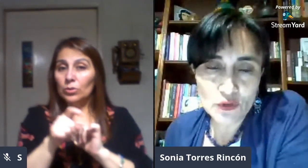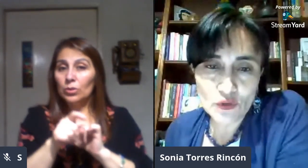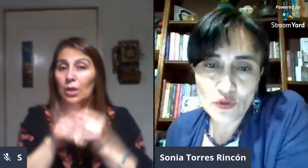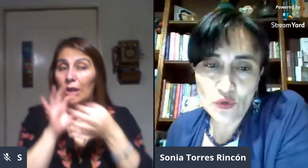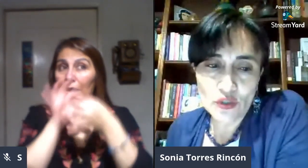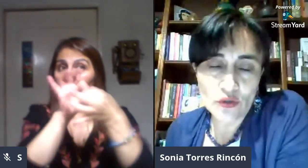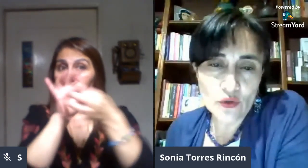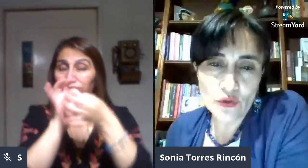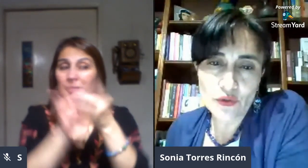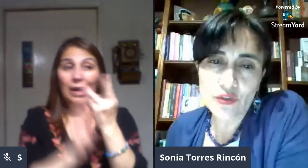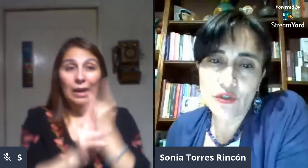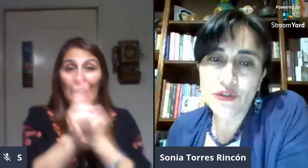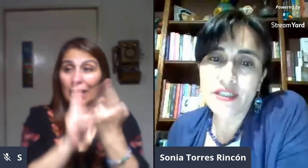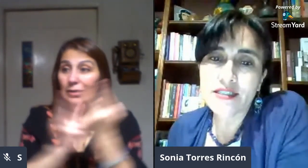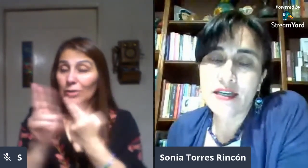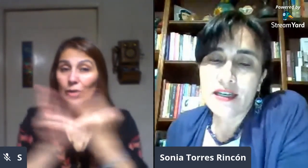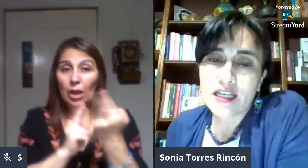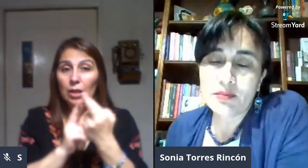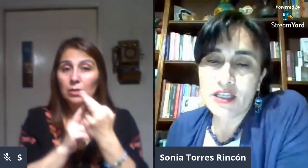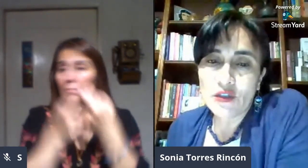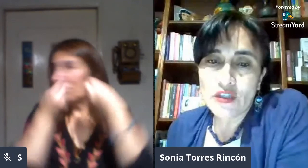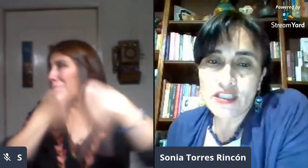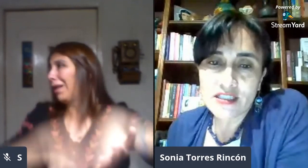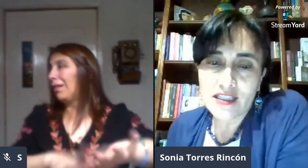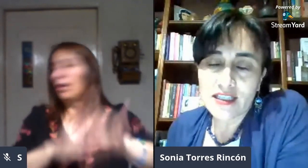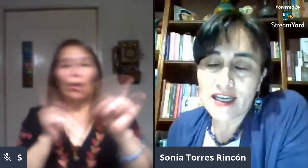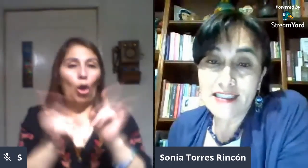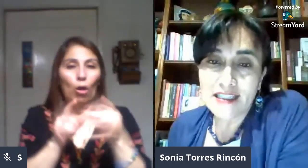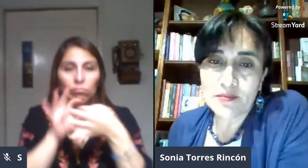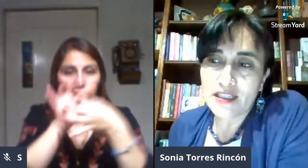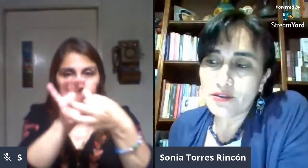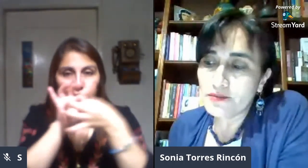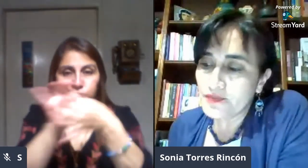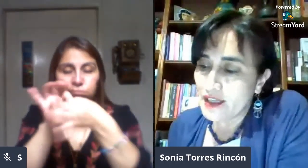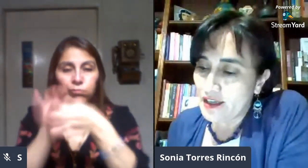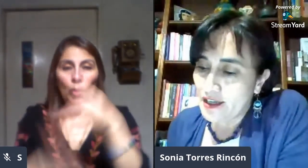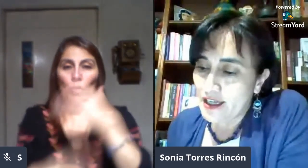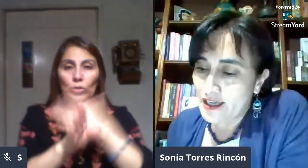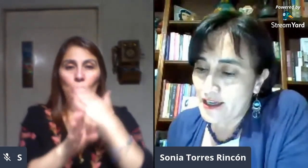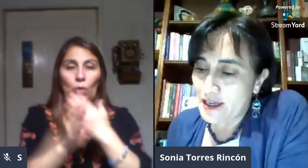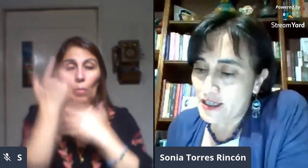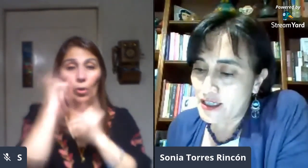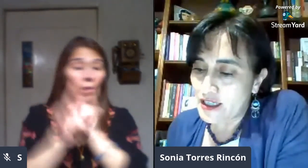relacionales que hemos construido con otros y otras en medio de este aislamiento